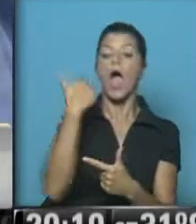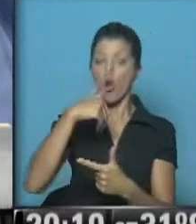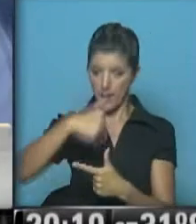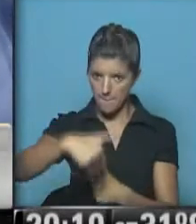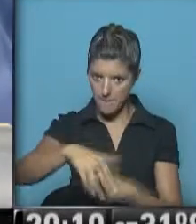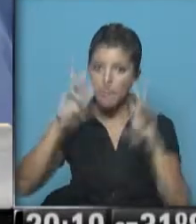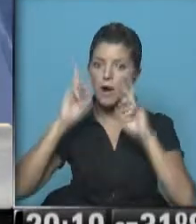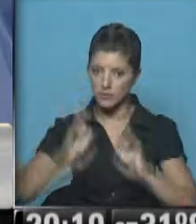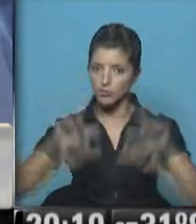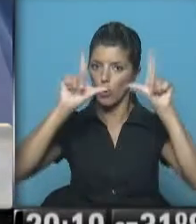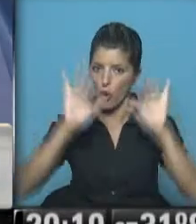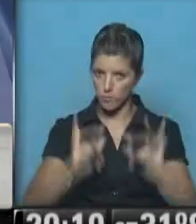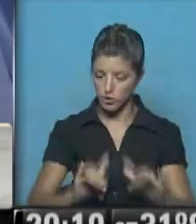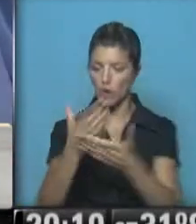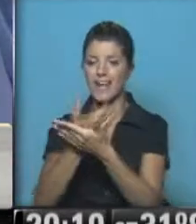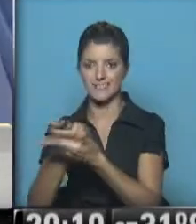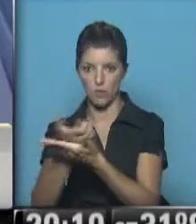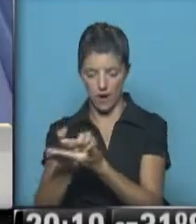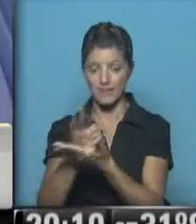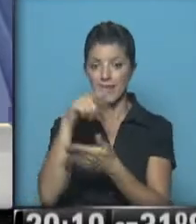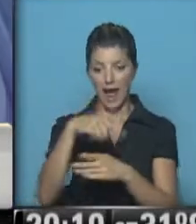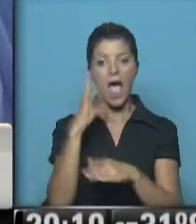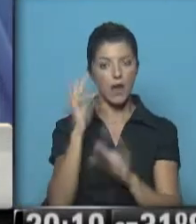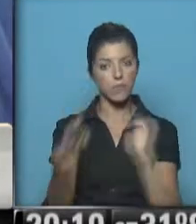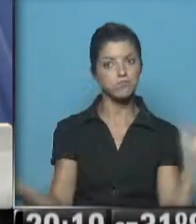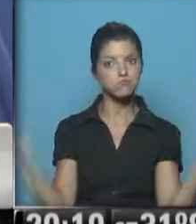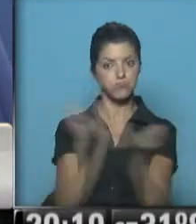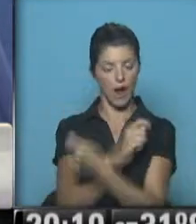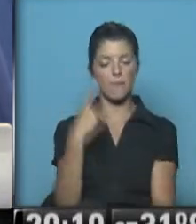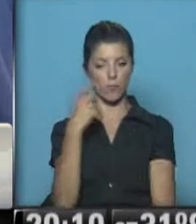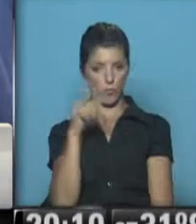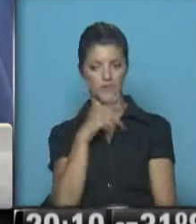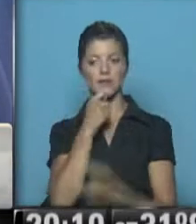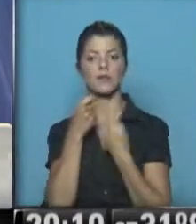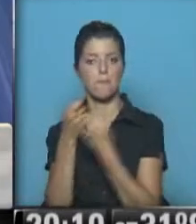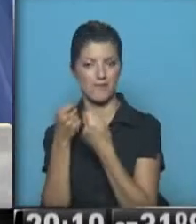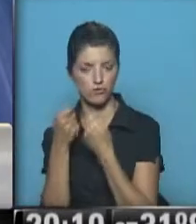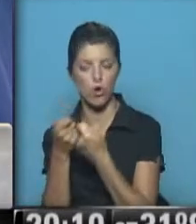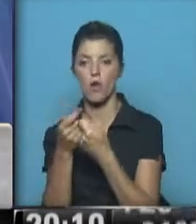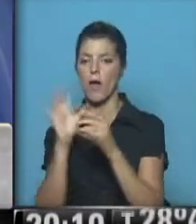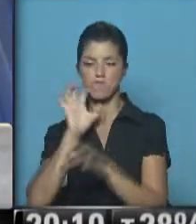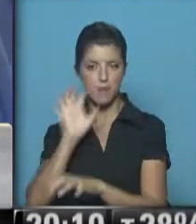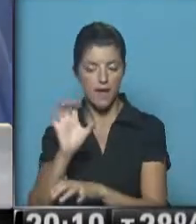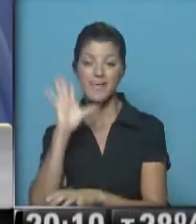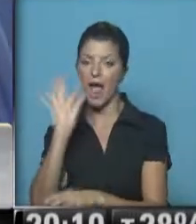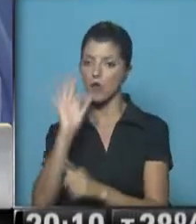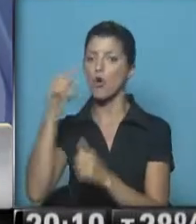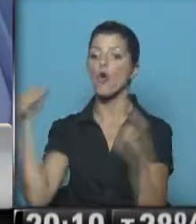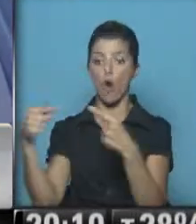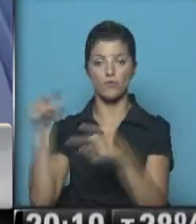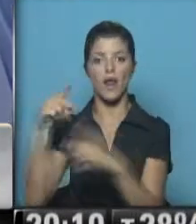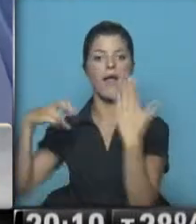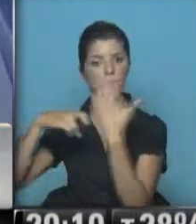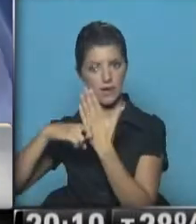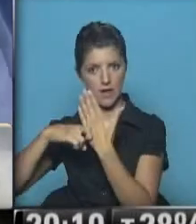motivar un giro seguramente, porque acá vamos a empezar a analizar si hubo presiones, si hubo amenazas, etcétera. O sea, avanzar un poco